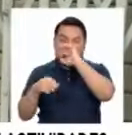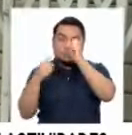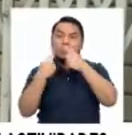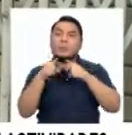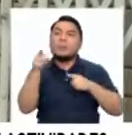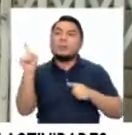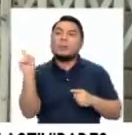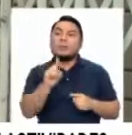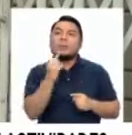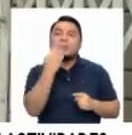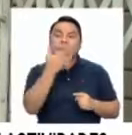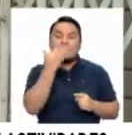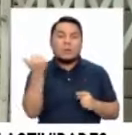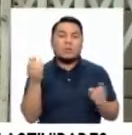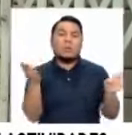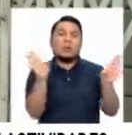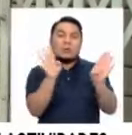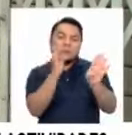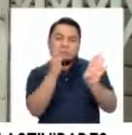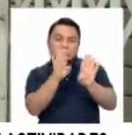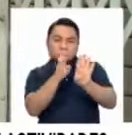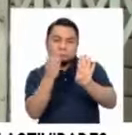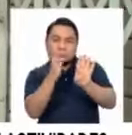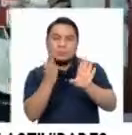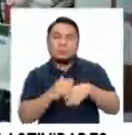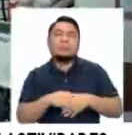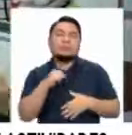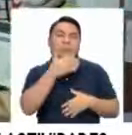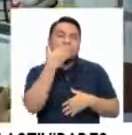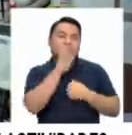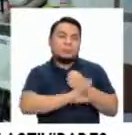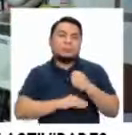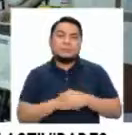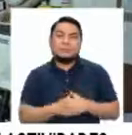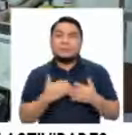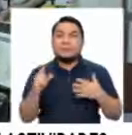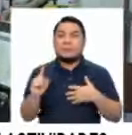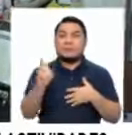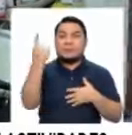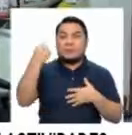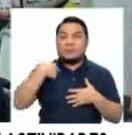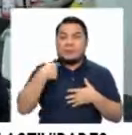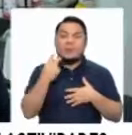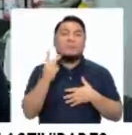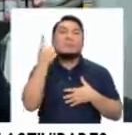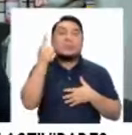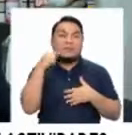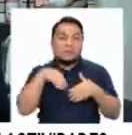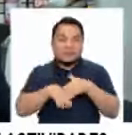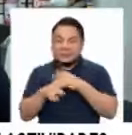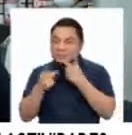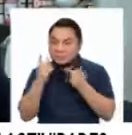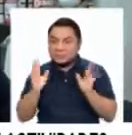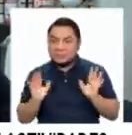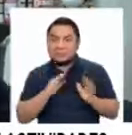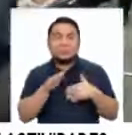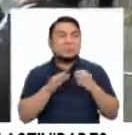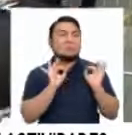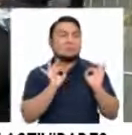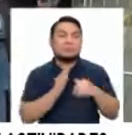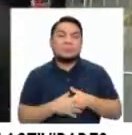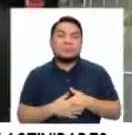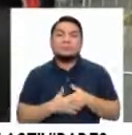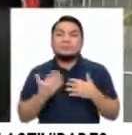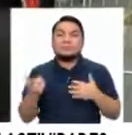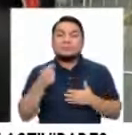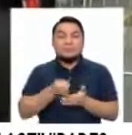ahorita atender a puerta semiabierta. Es la primera tienda que estoy visitando acá y al momento todo está perfecto.